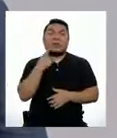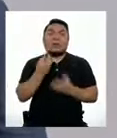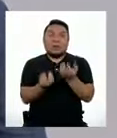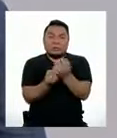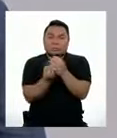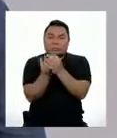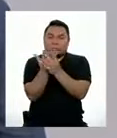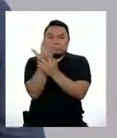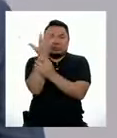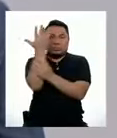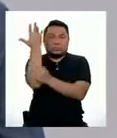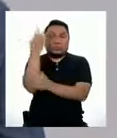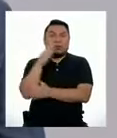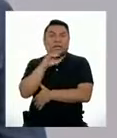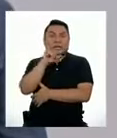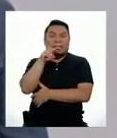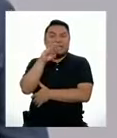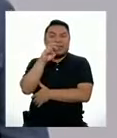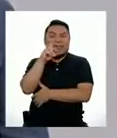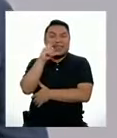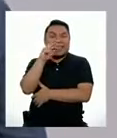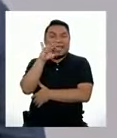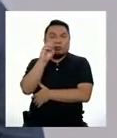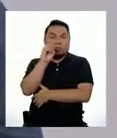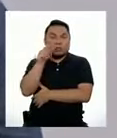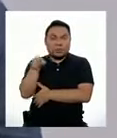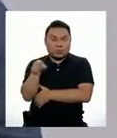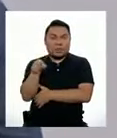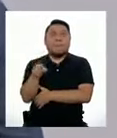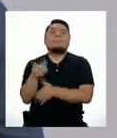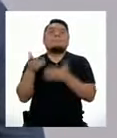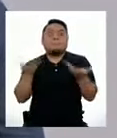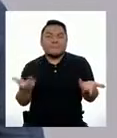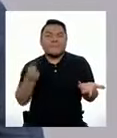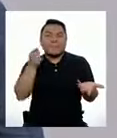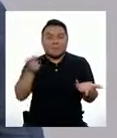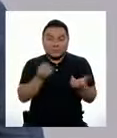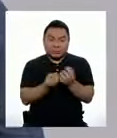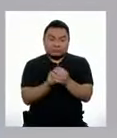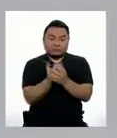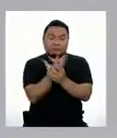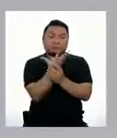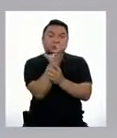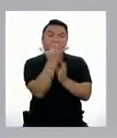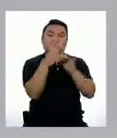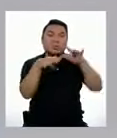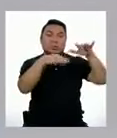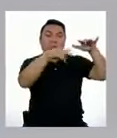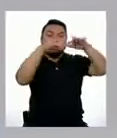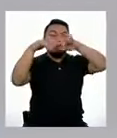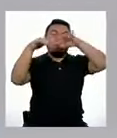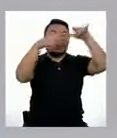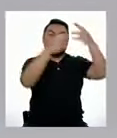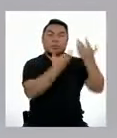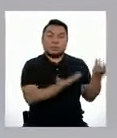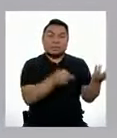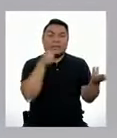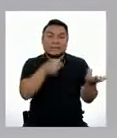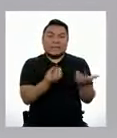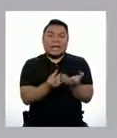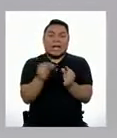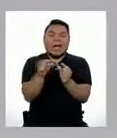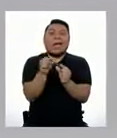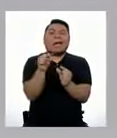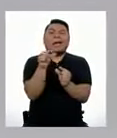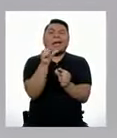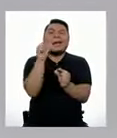invernadero? Te cuento que son la principal fuente de contaminación de aire, que si bien algunos de estos gases